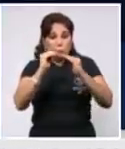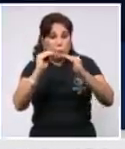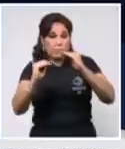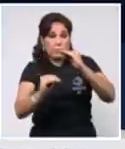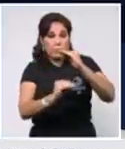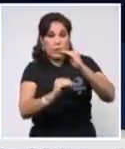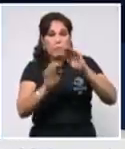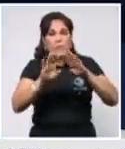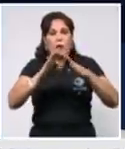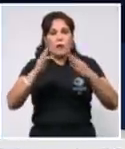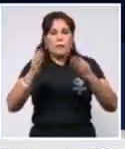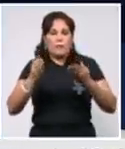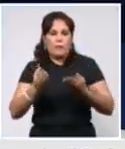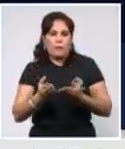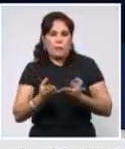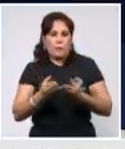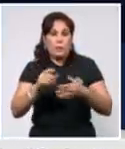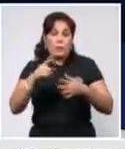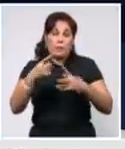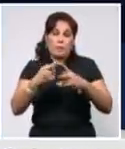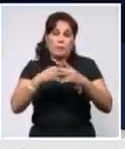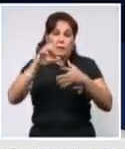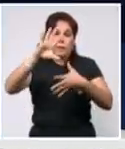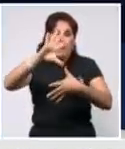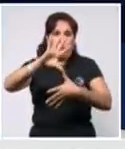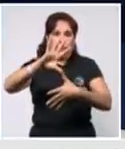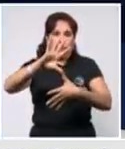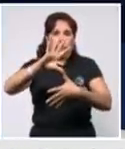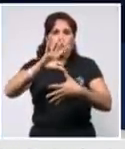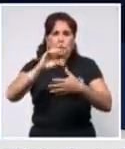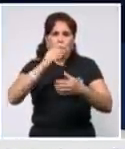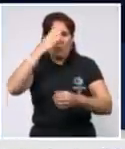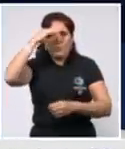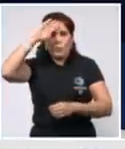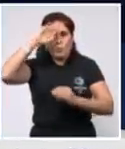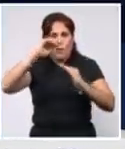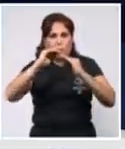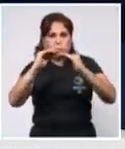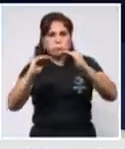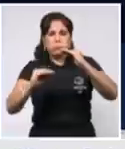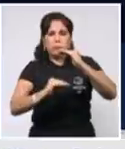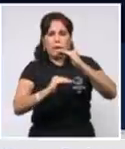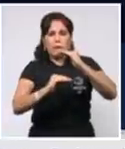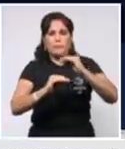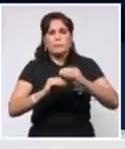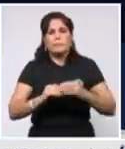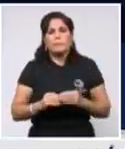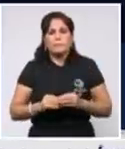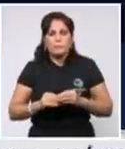mundo y a la de la región de las Américas, que es de 3,38%.